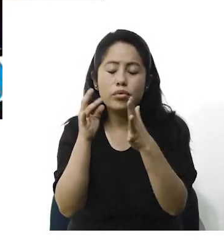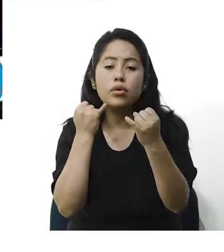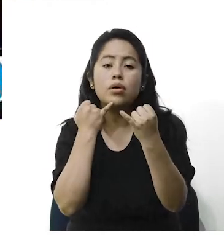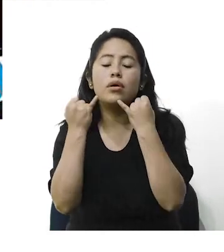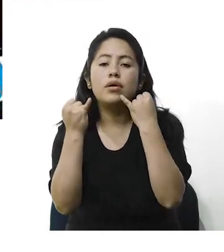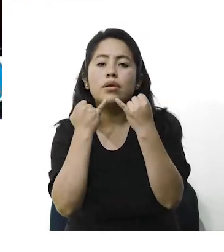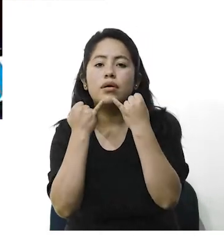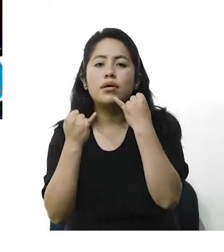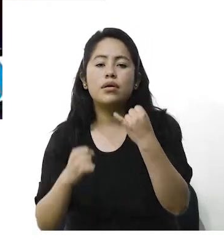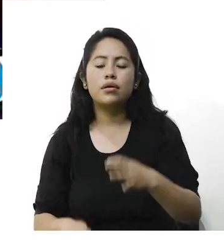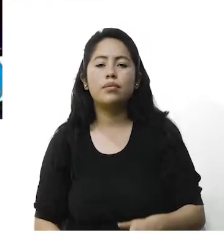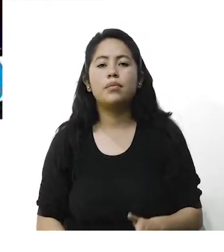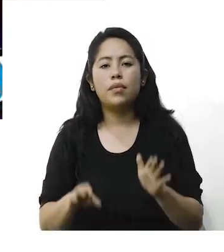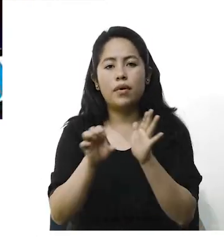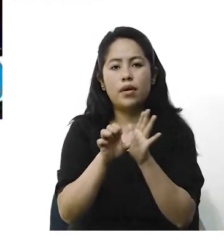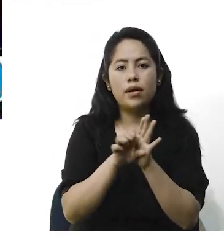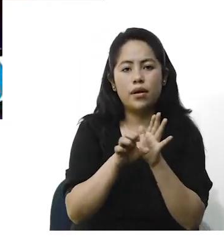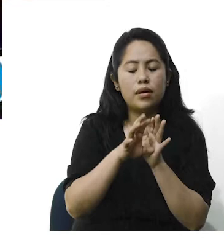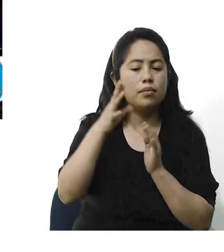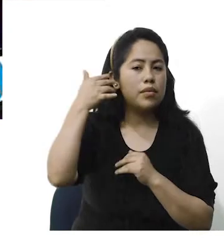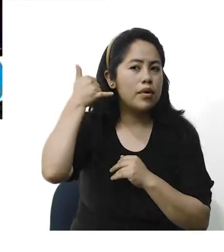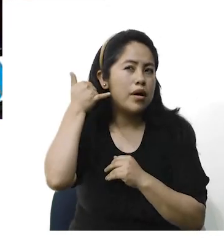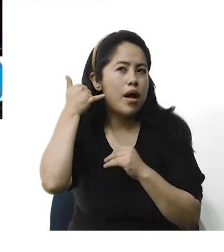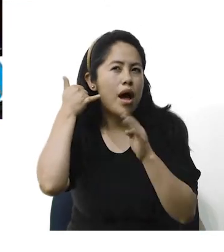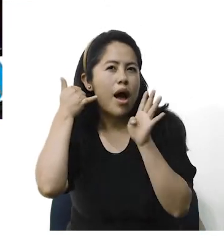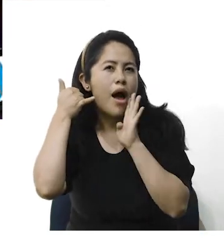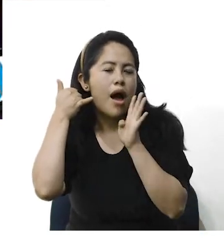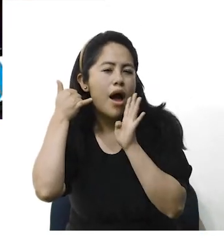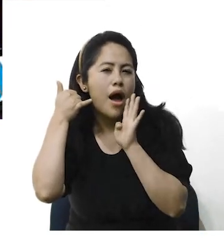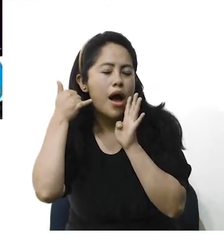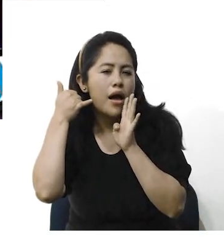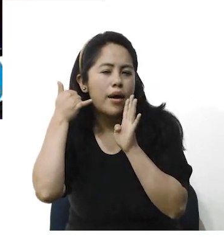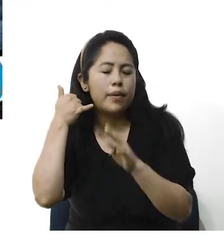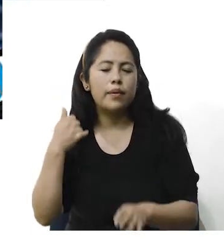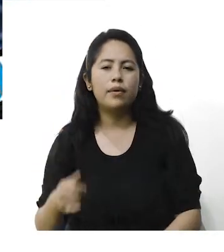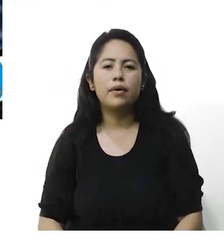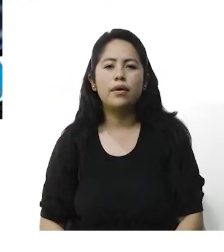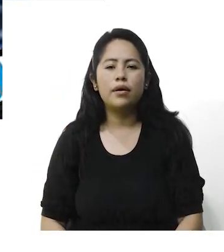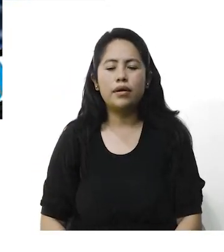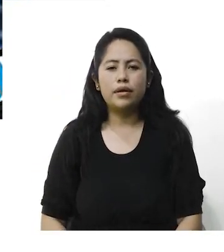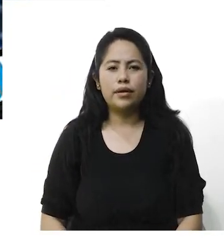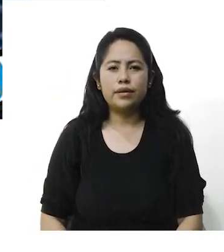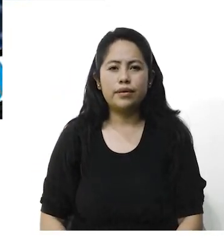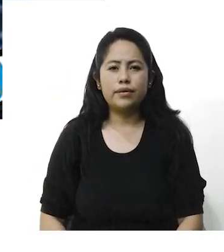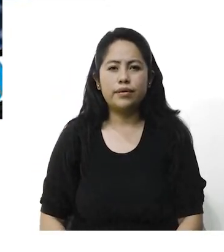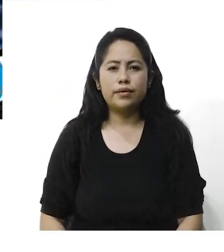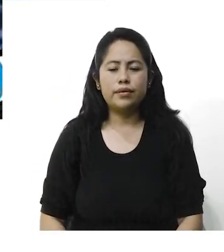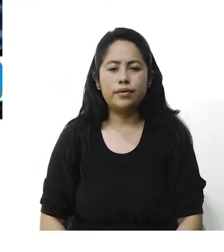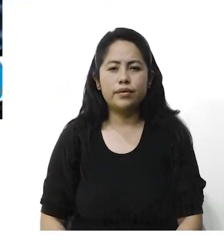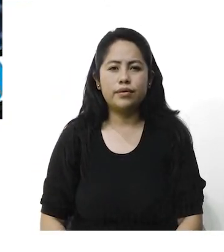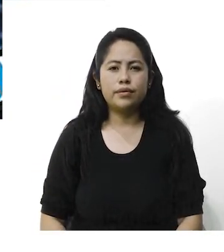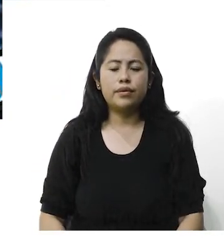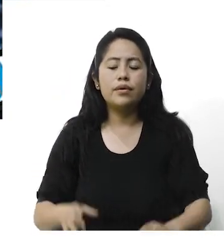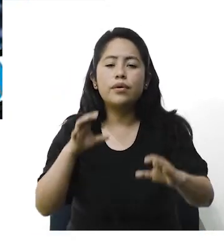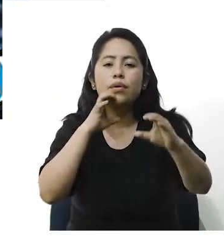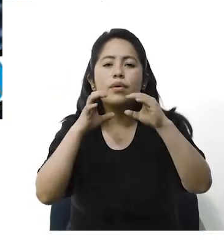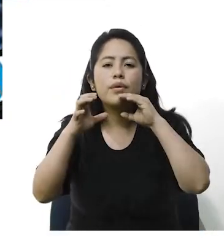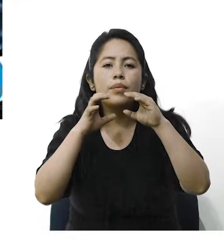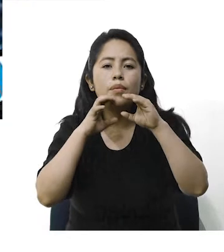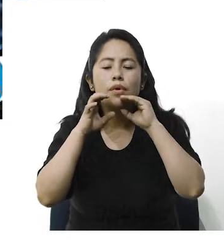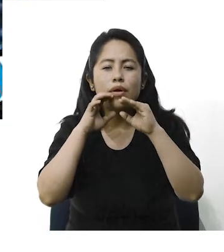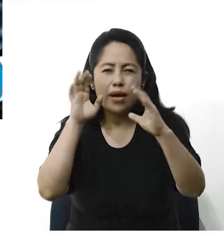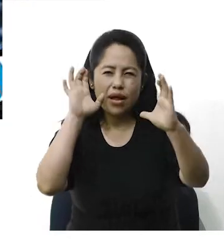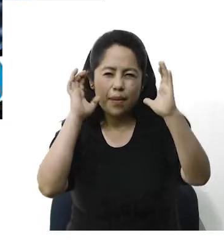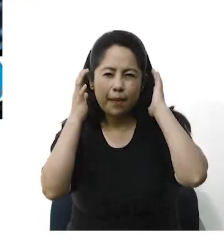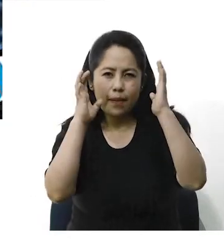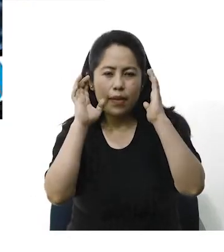la neurona, la sinapsis, entonces tendría que ser lo que es la comunicación, el teléfono. Y las palabras,